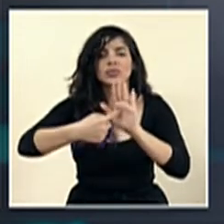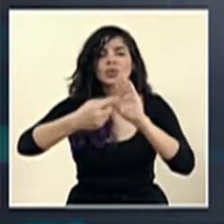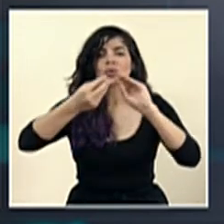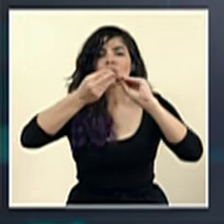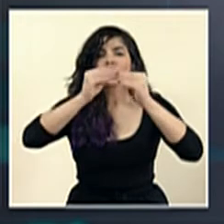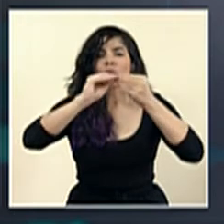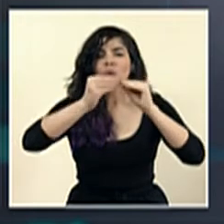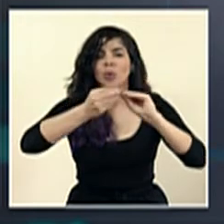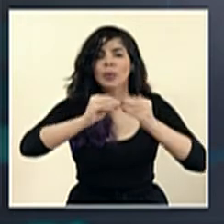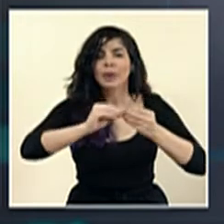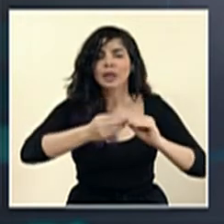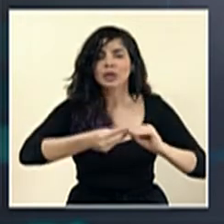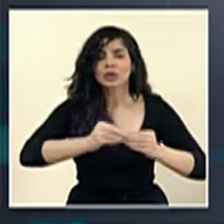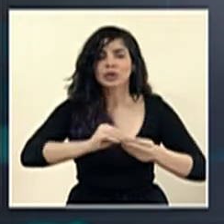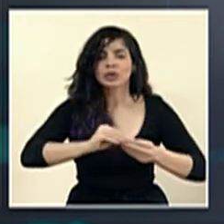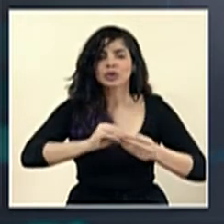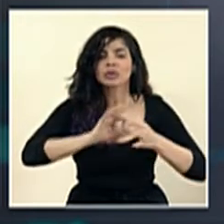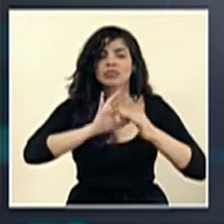números